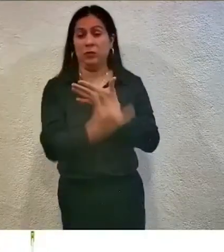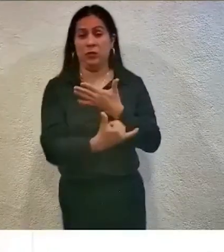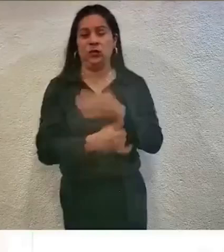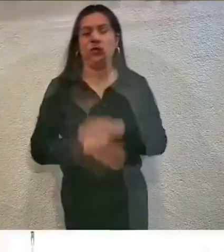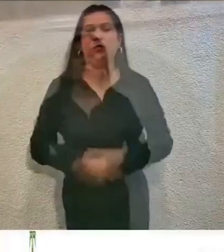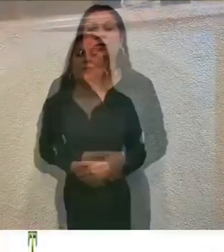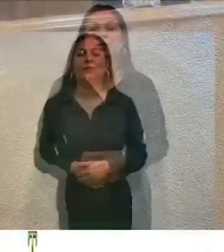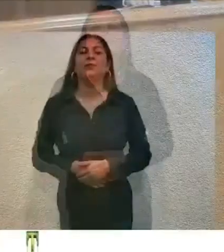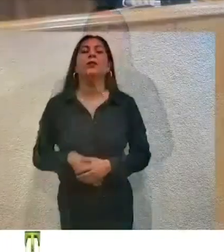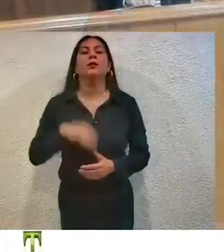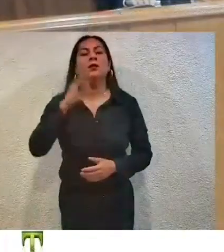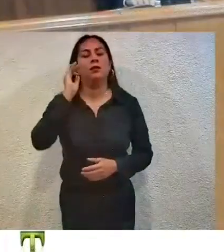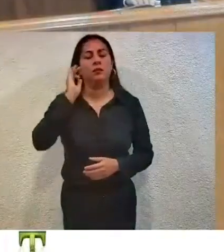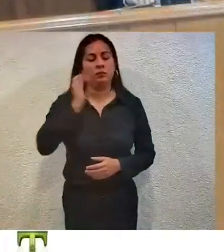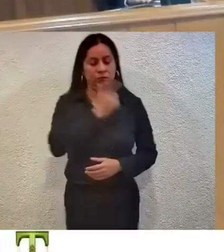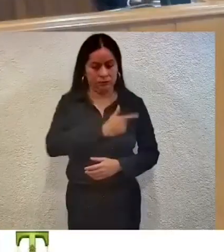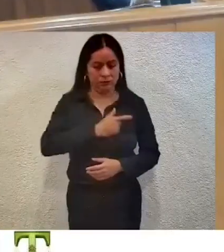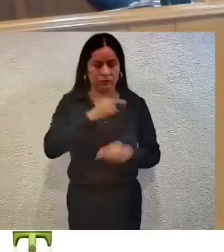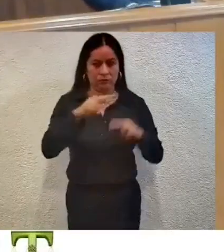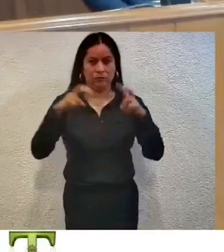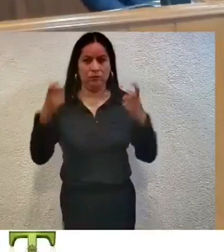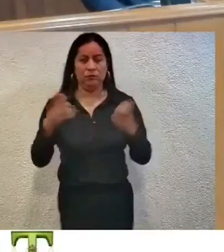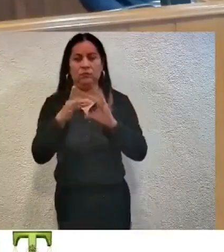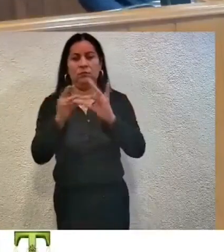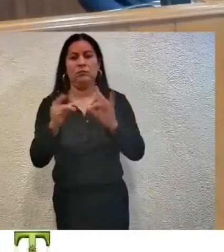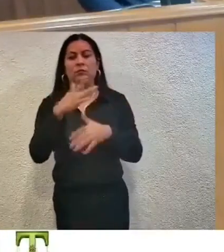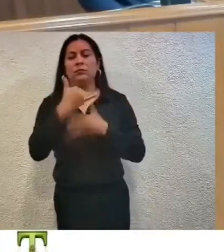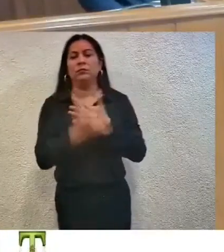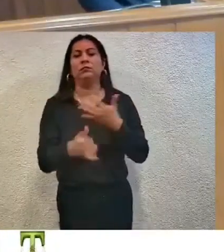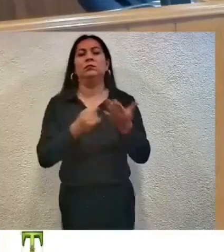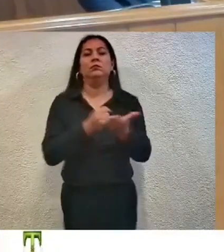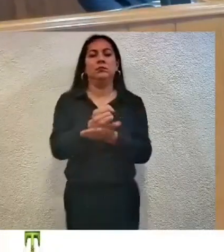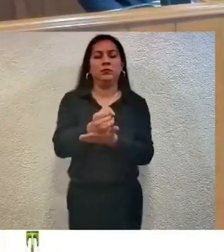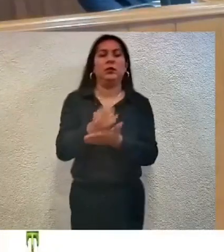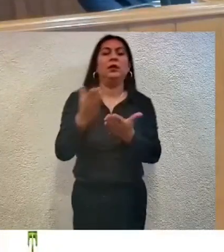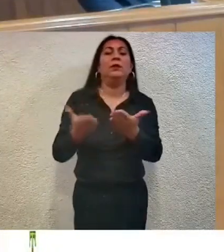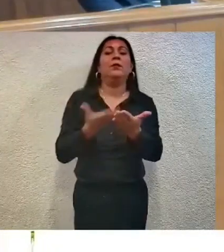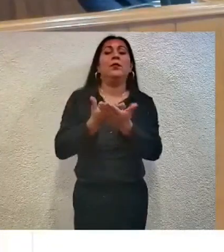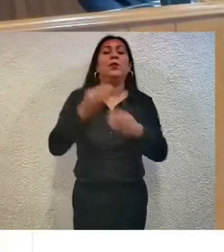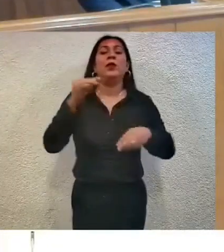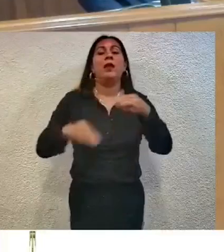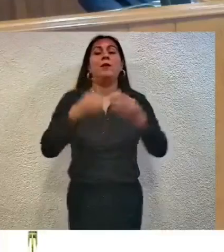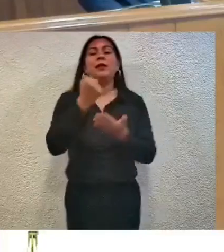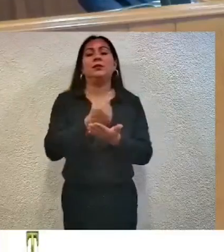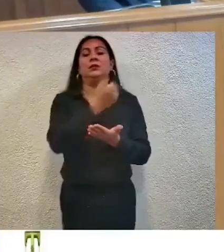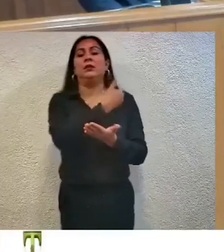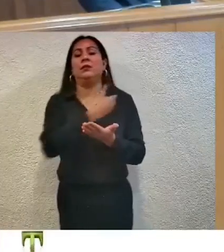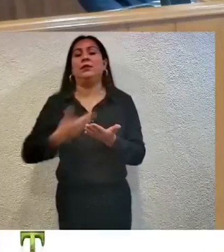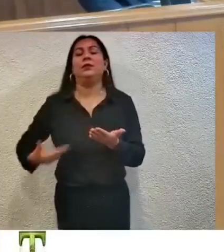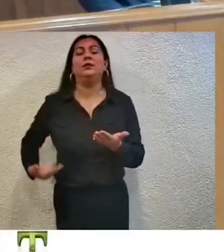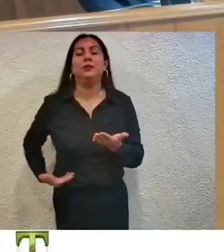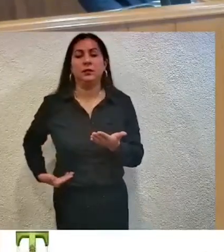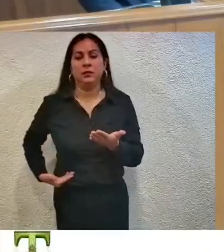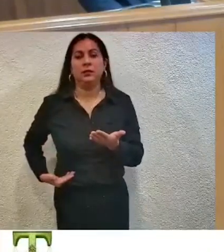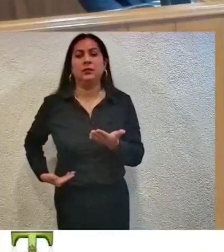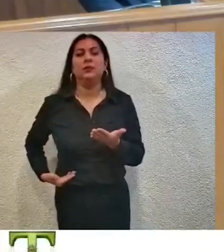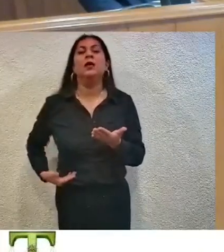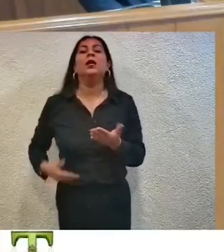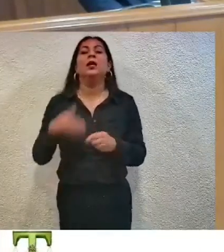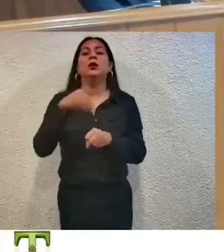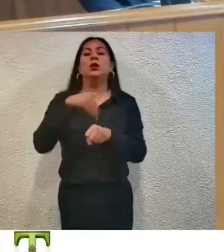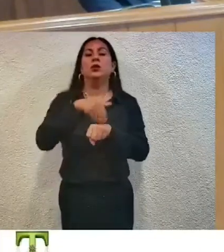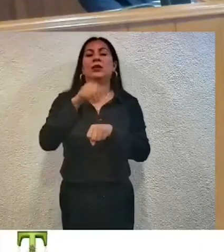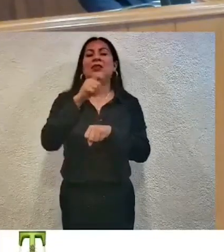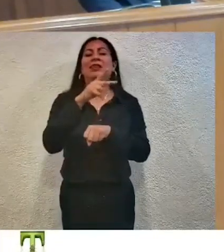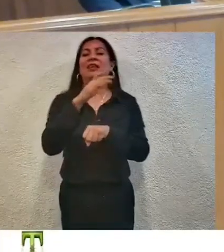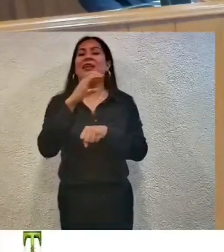los resolutivos del proyecto. Con la autorización del Pleno, doy cuenta con el proyecto de sentencia que propone la magistrada Evelyn